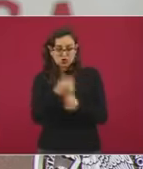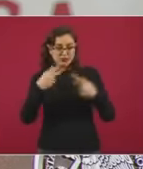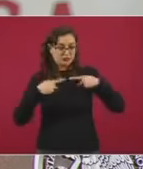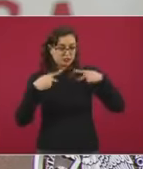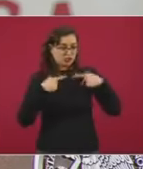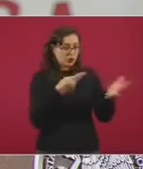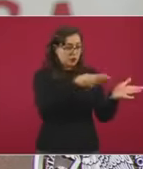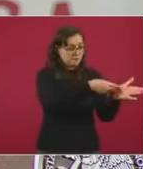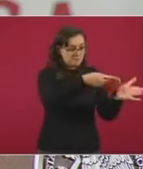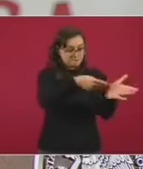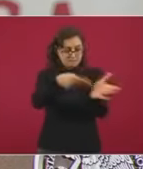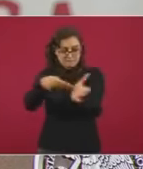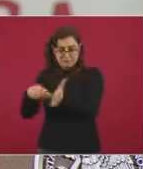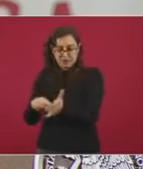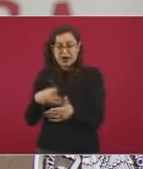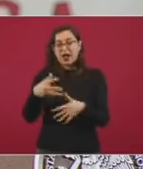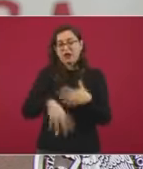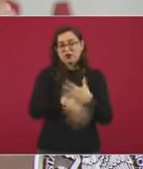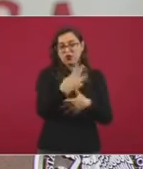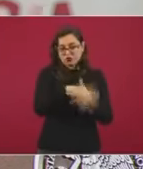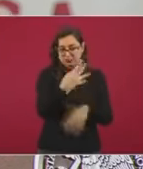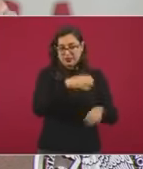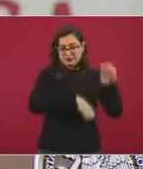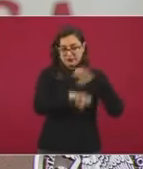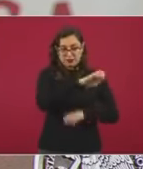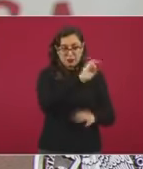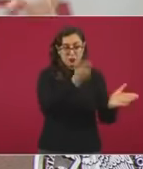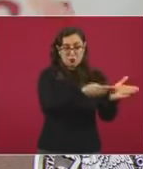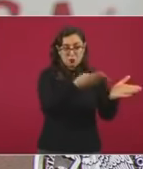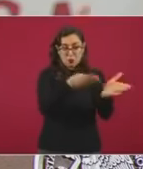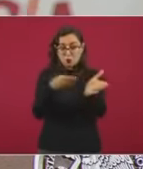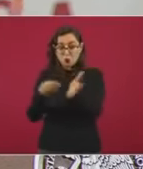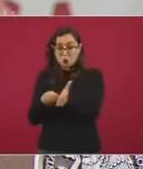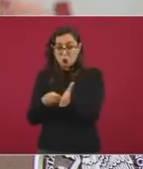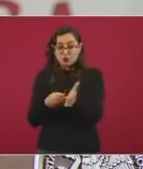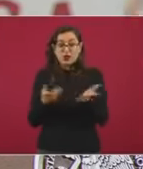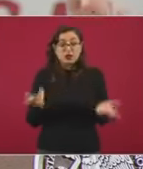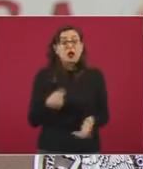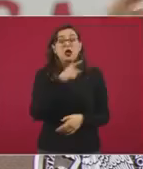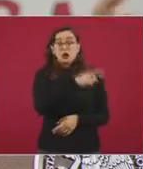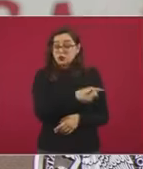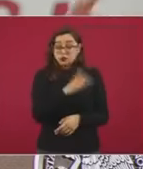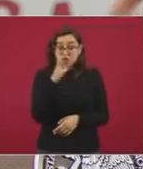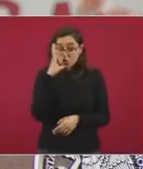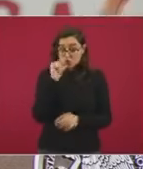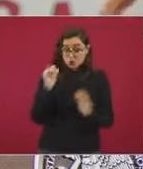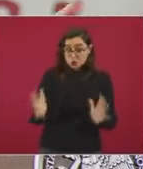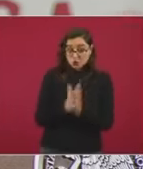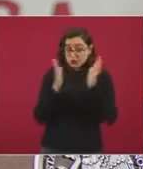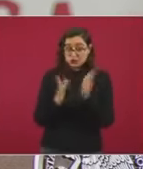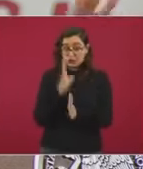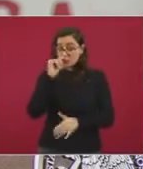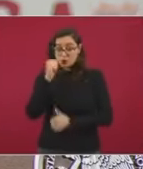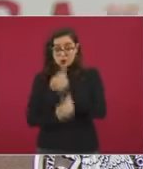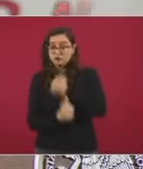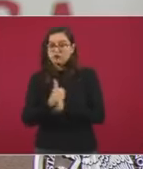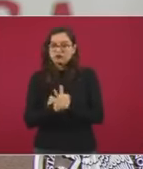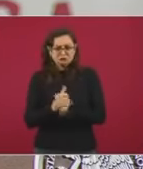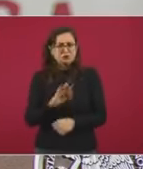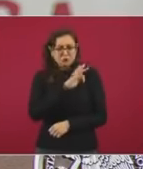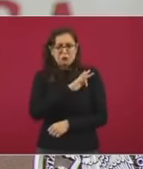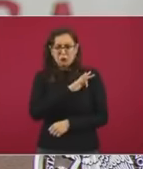morales, a 14 empresas. Multas que tampoco lo sancionan en términos de poder seguir participando y trabajando, solamente